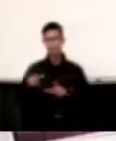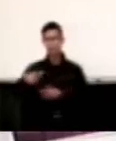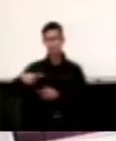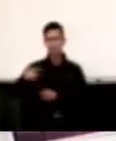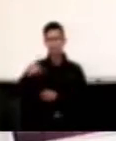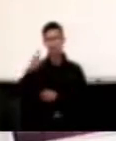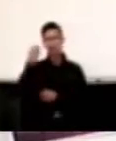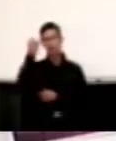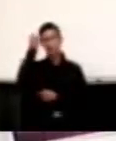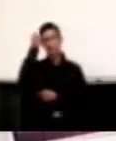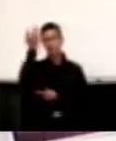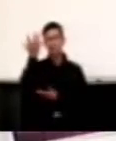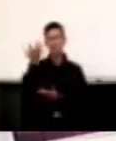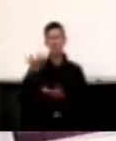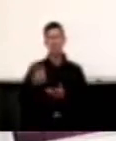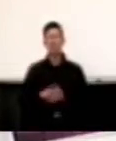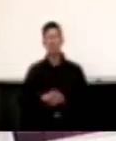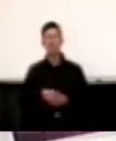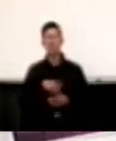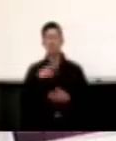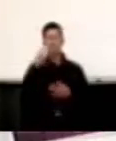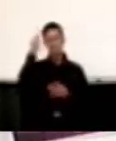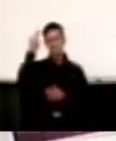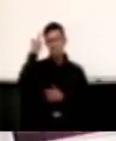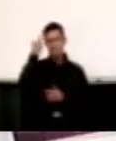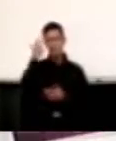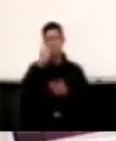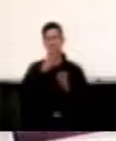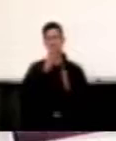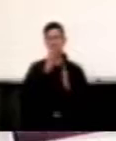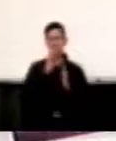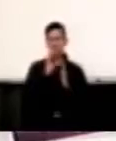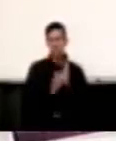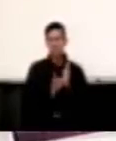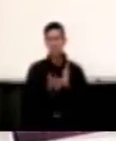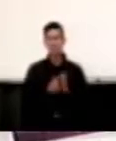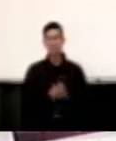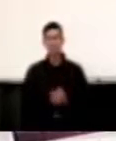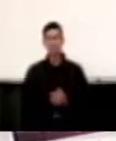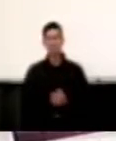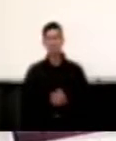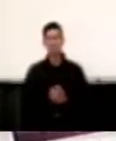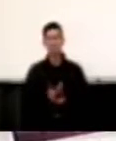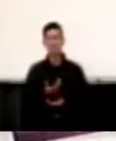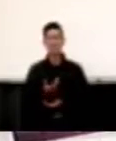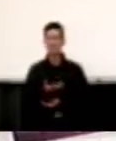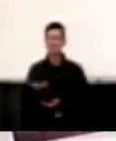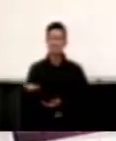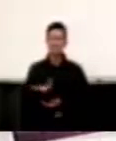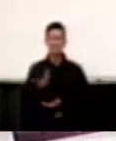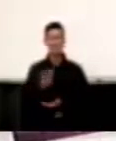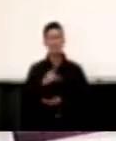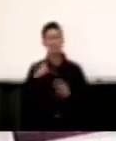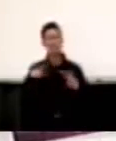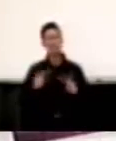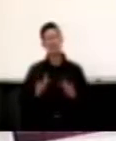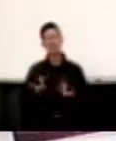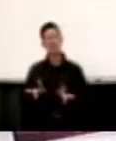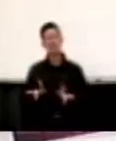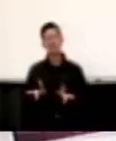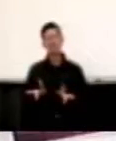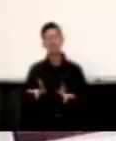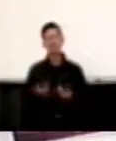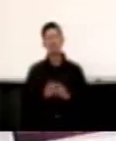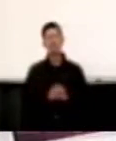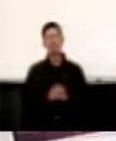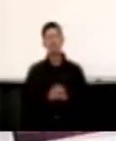la monarquía parlamentaria y constitucional. ¿Y por qué son muy débiles? Porque la responsabilidad y